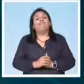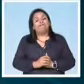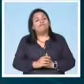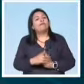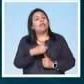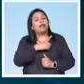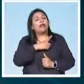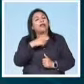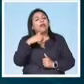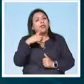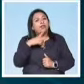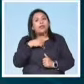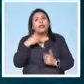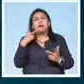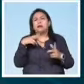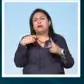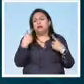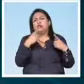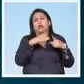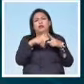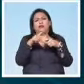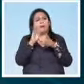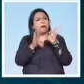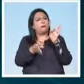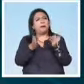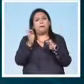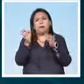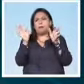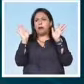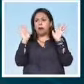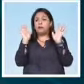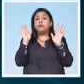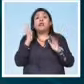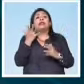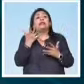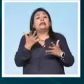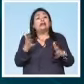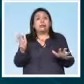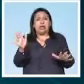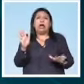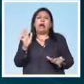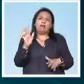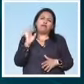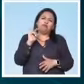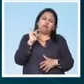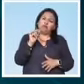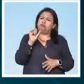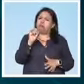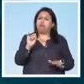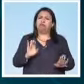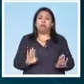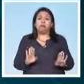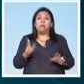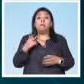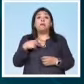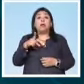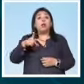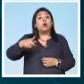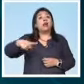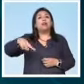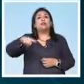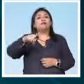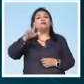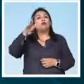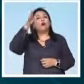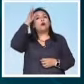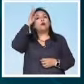debería ser cosmopolita. Ya en cierto modo lo es, pero a ello se